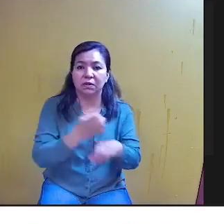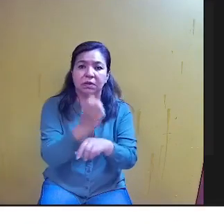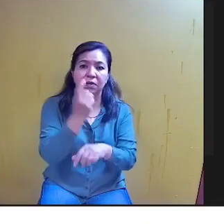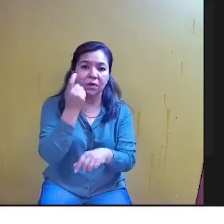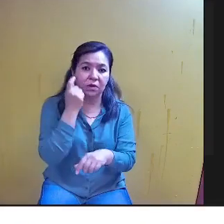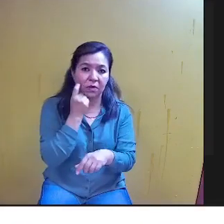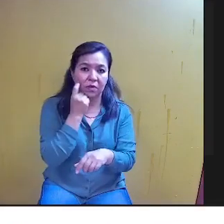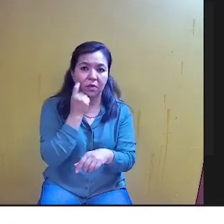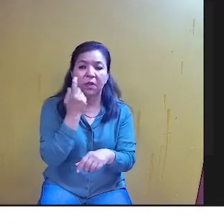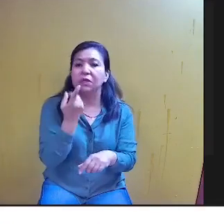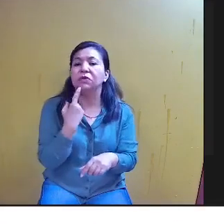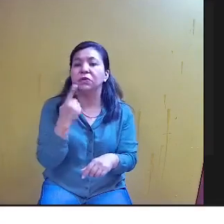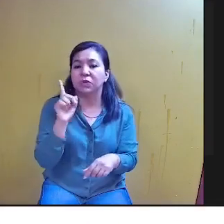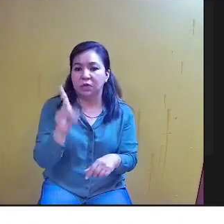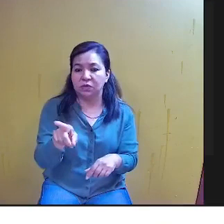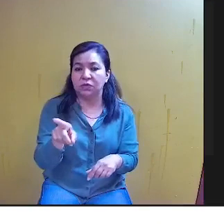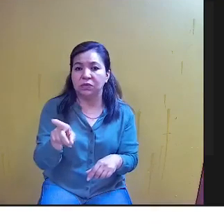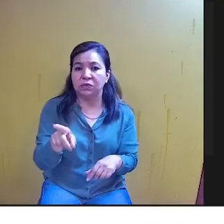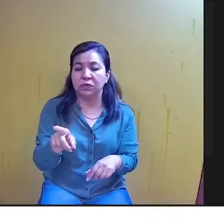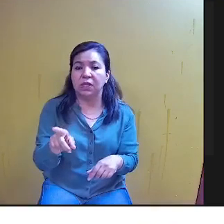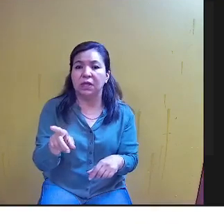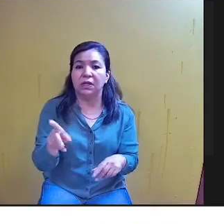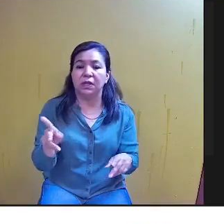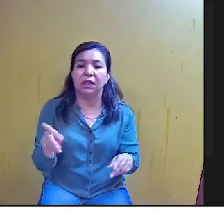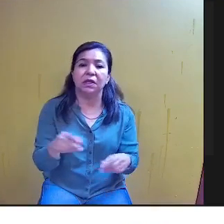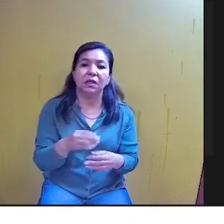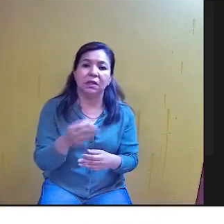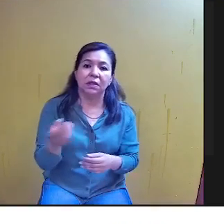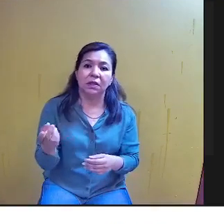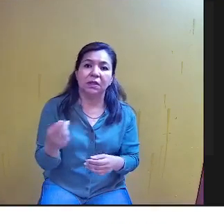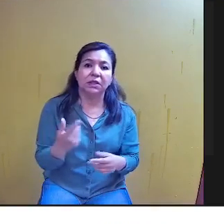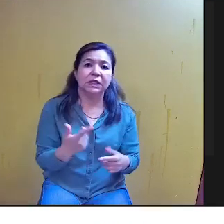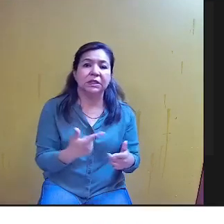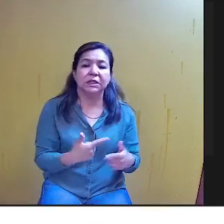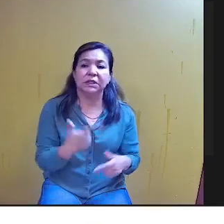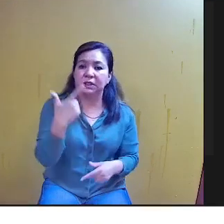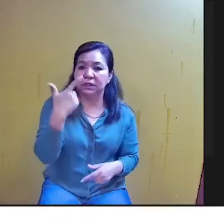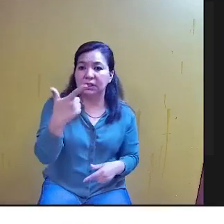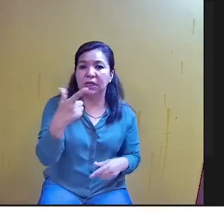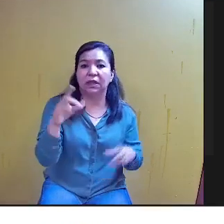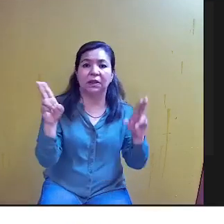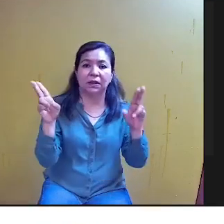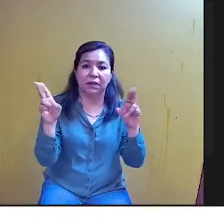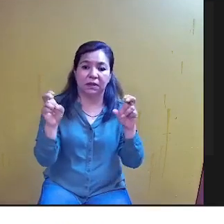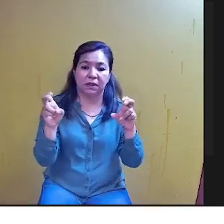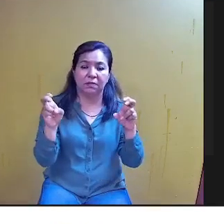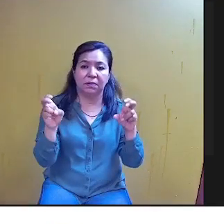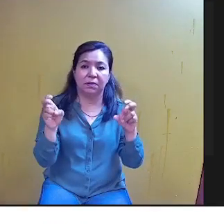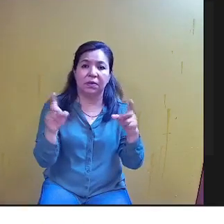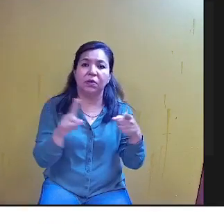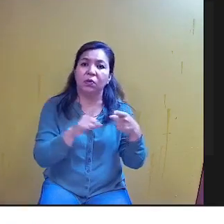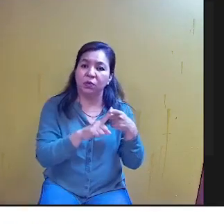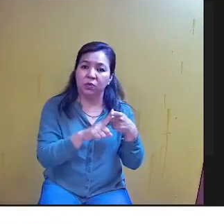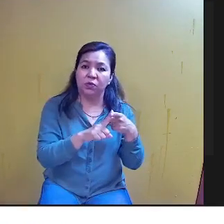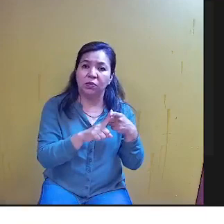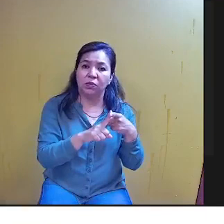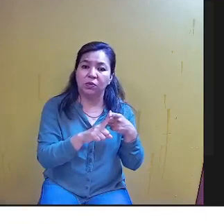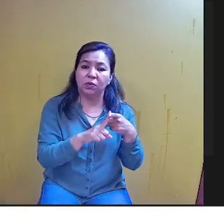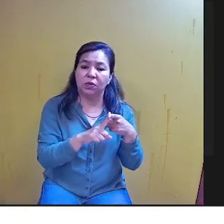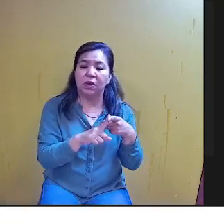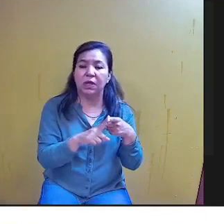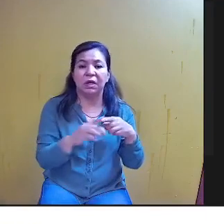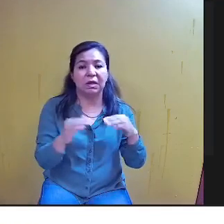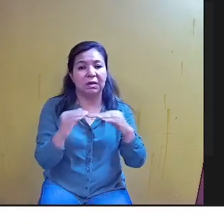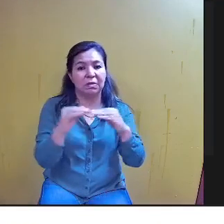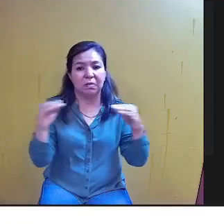En sus demandas, las y los actores señalan respectivamente 7 temas de agravios, a saber: 1. Transgresión al principio de paridad